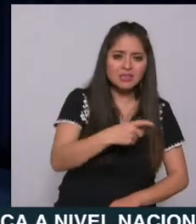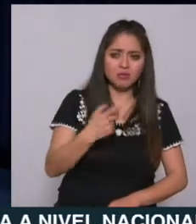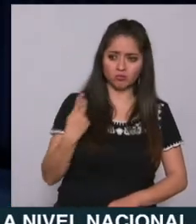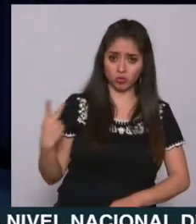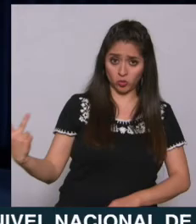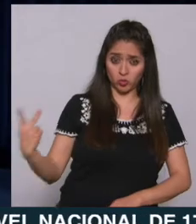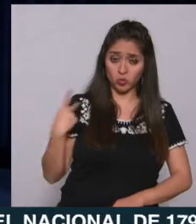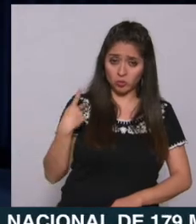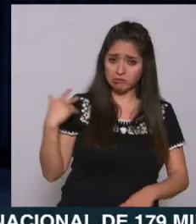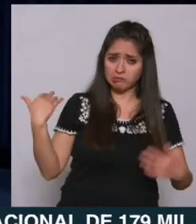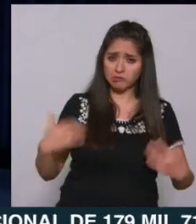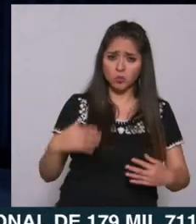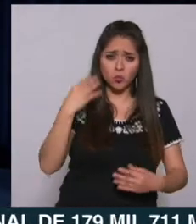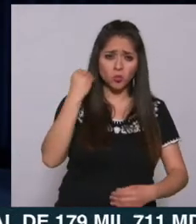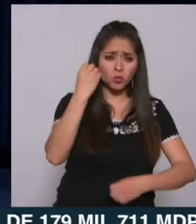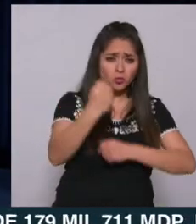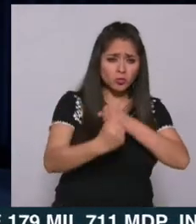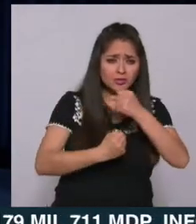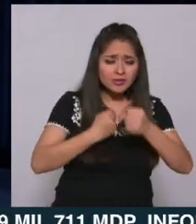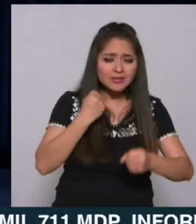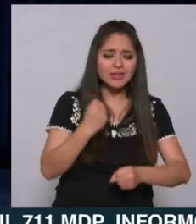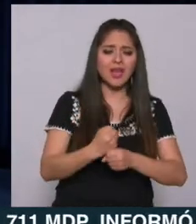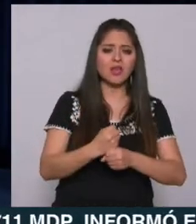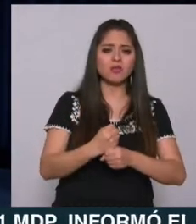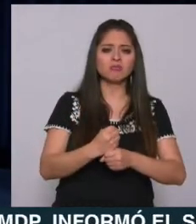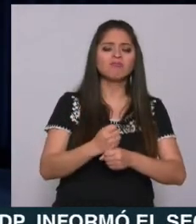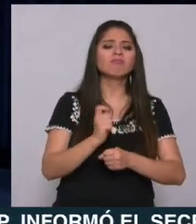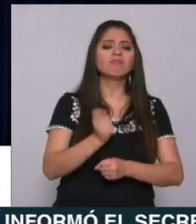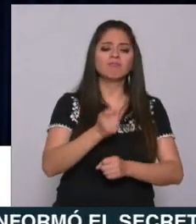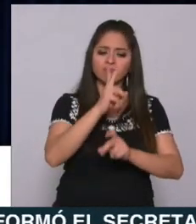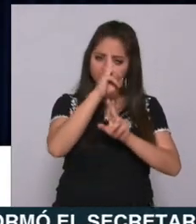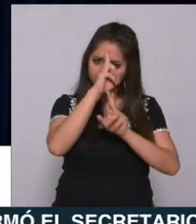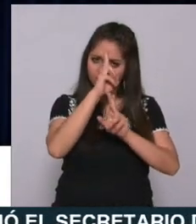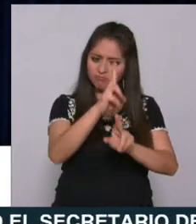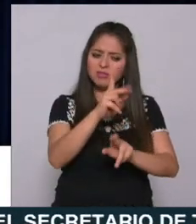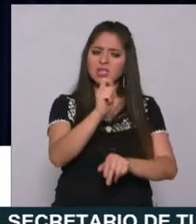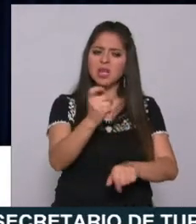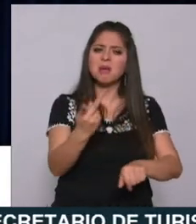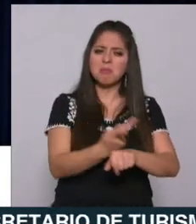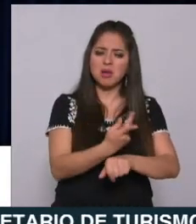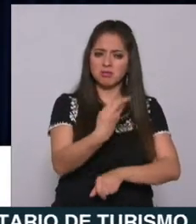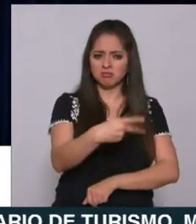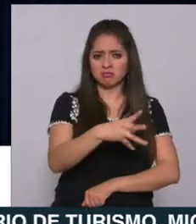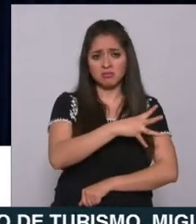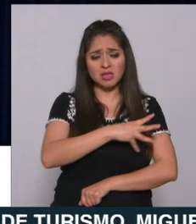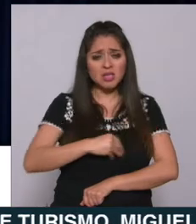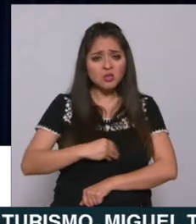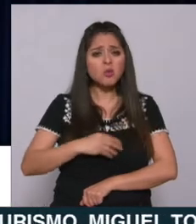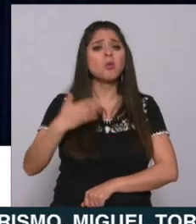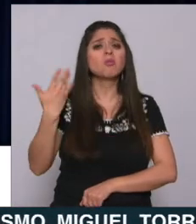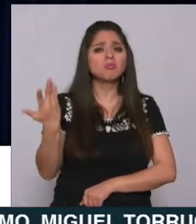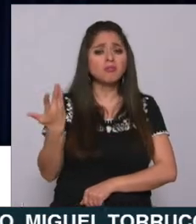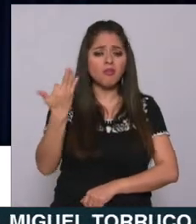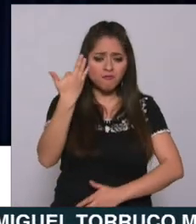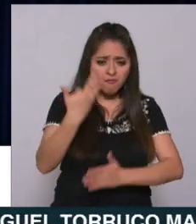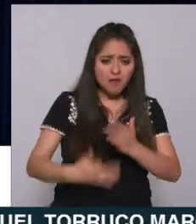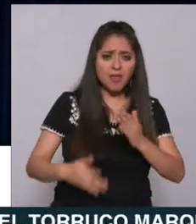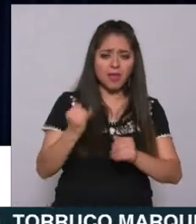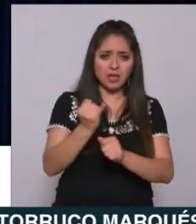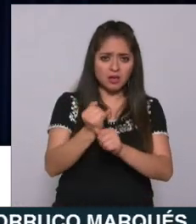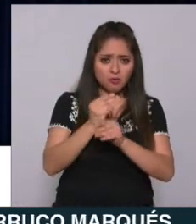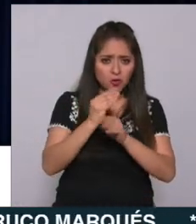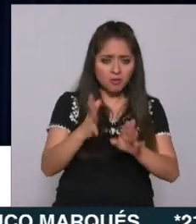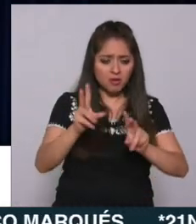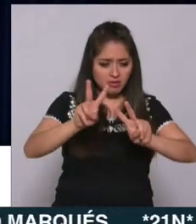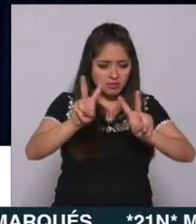caso de muchos años, entender qué es lo que está sucediendo con nuestros hijos, precisamente por la falta de información sobre el